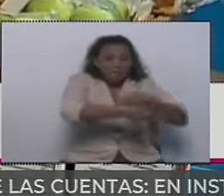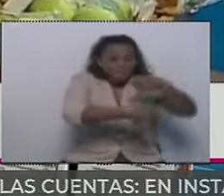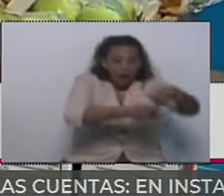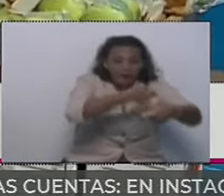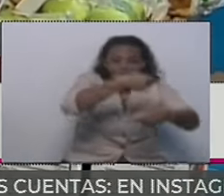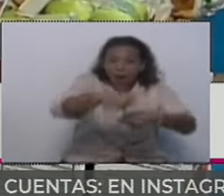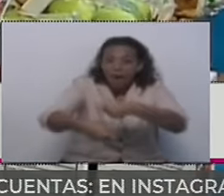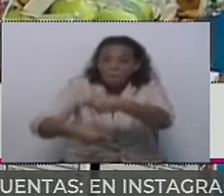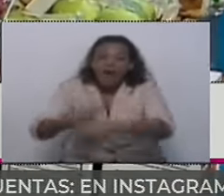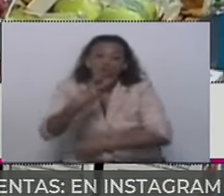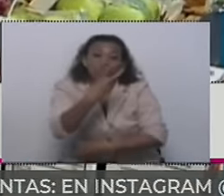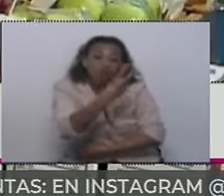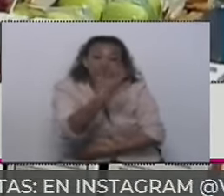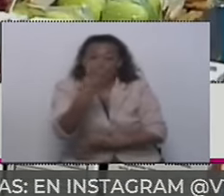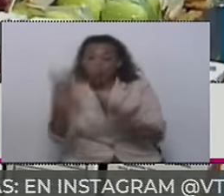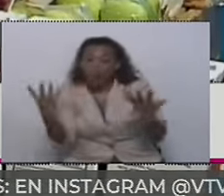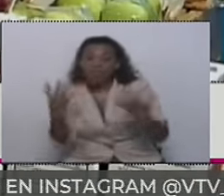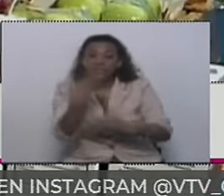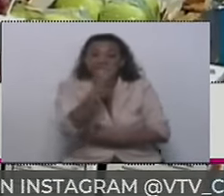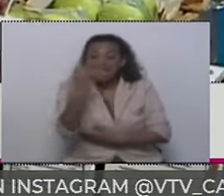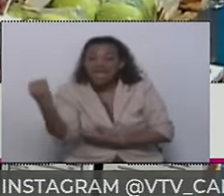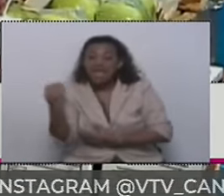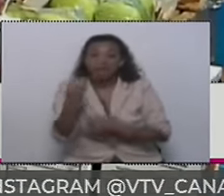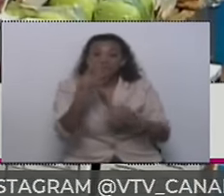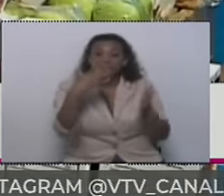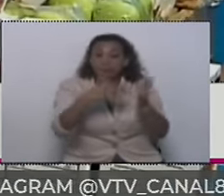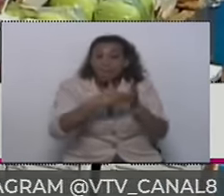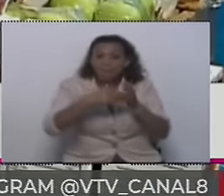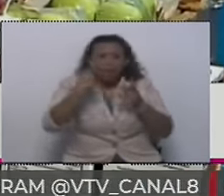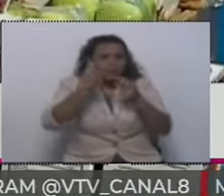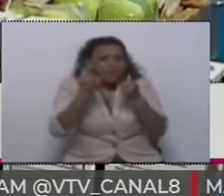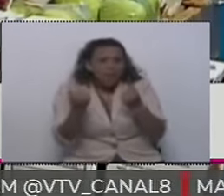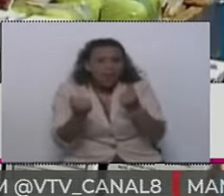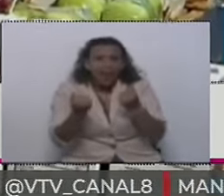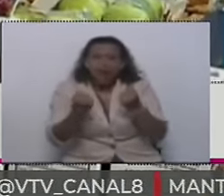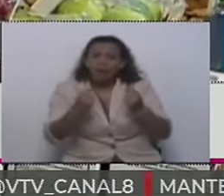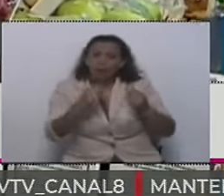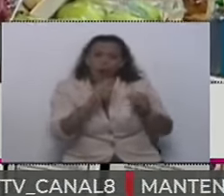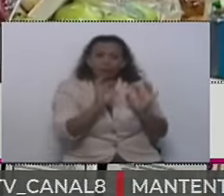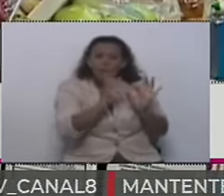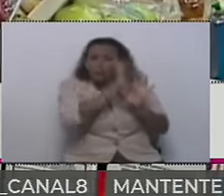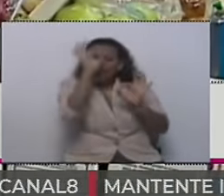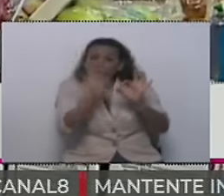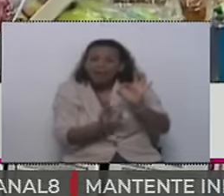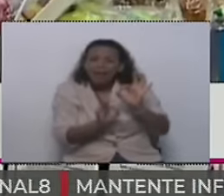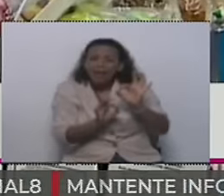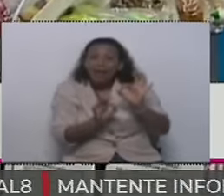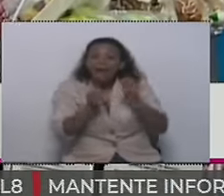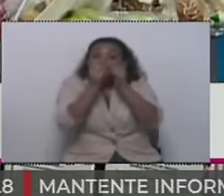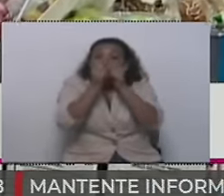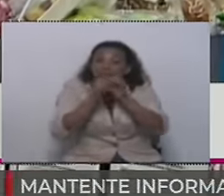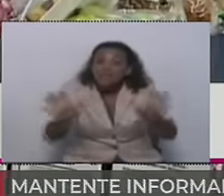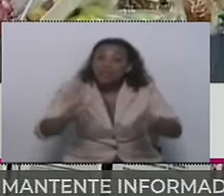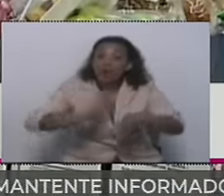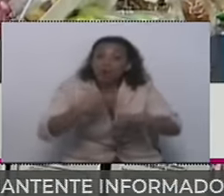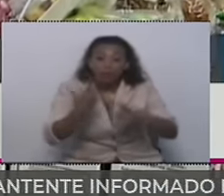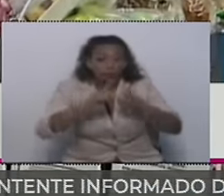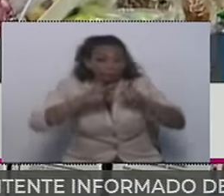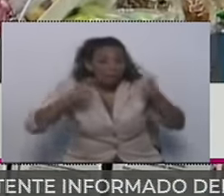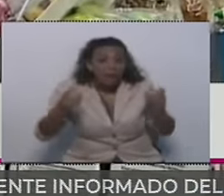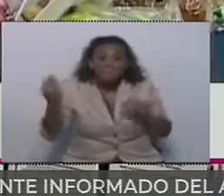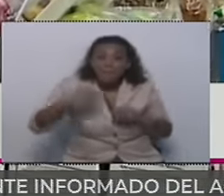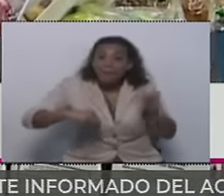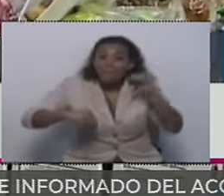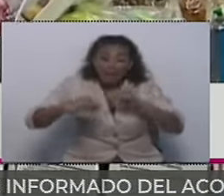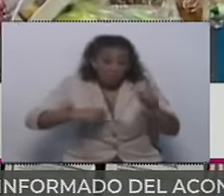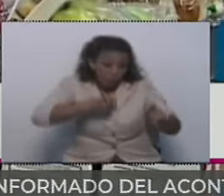verdad, 290, 500, 600, 1000, ese dinerito queda bendecido. Exacto. Y se multiplica porque después